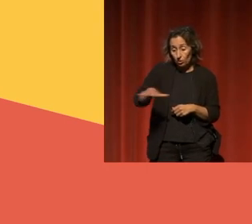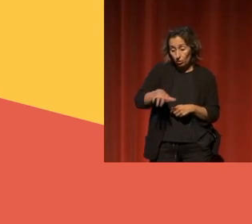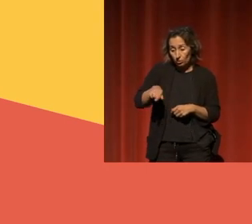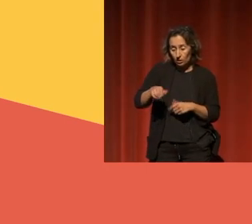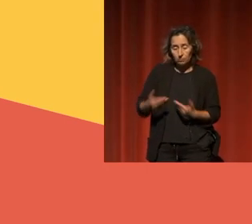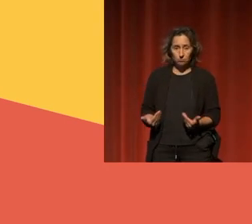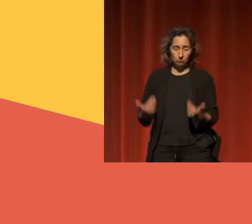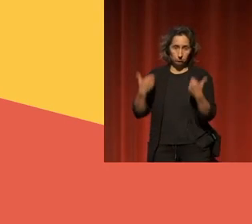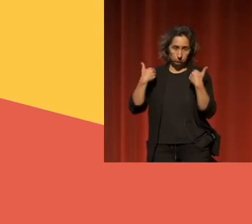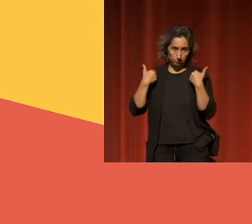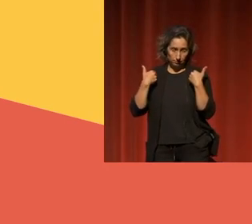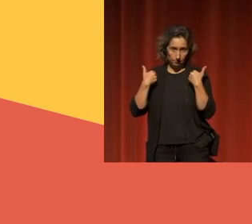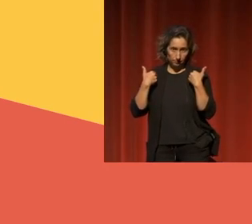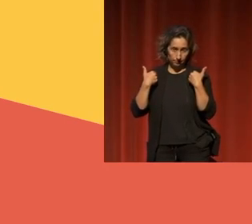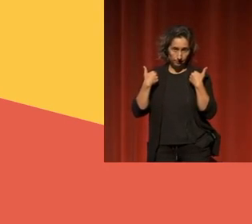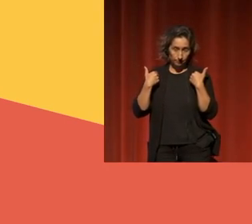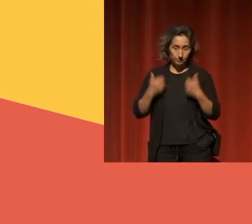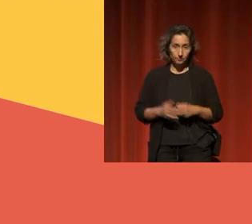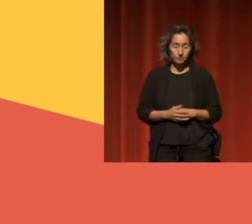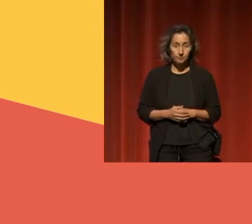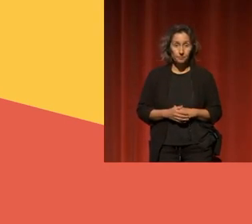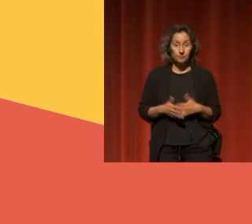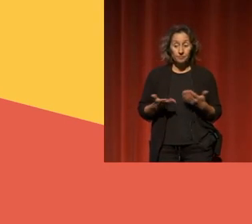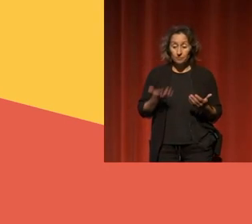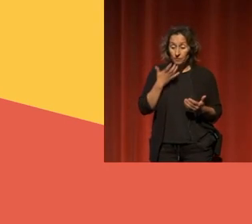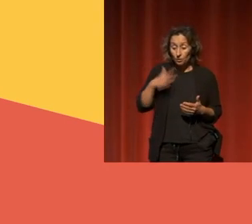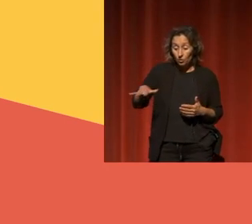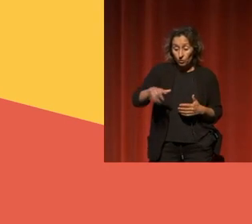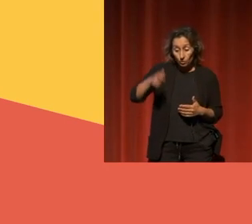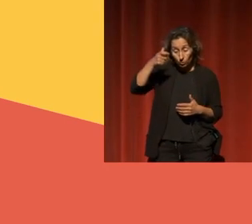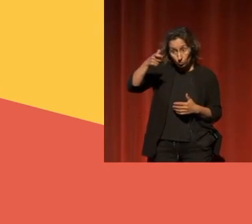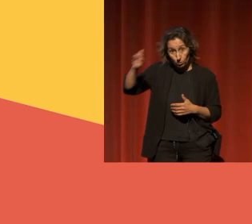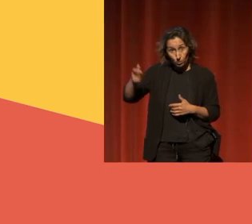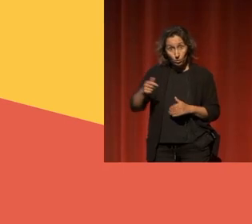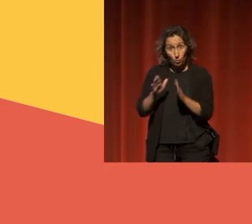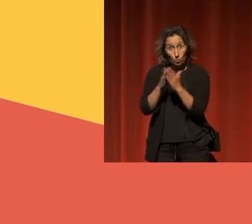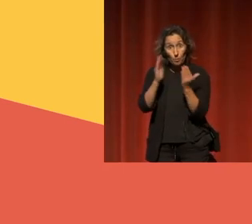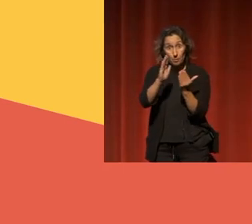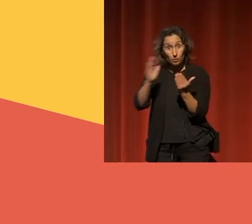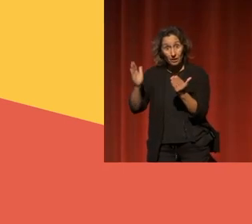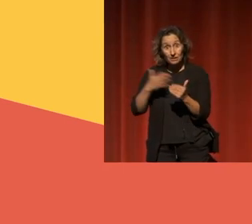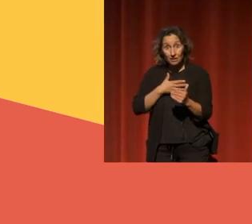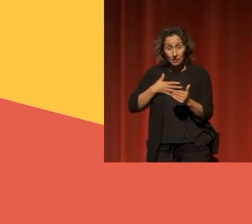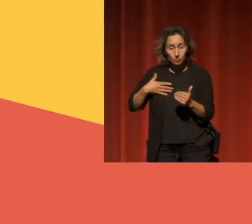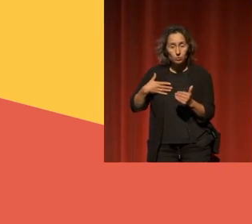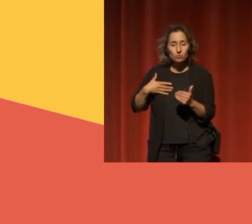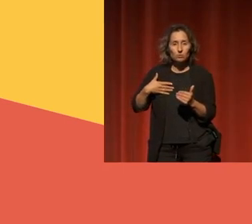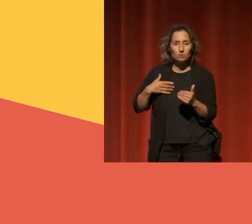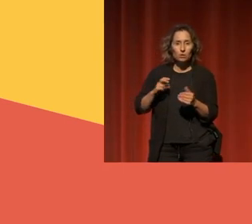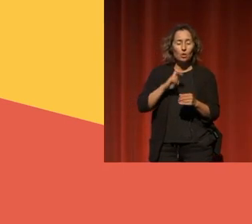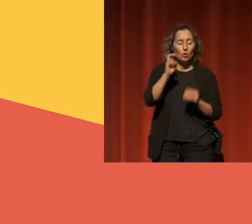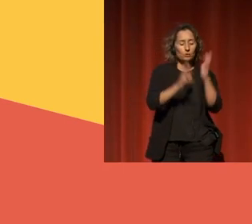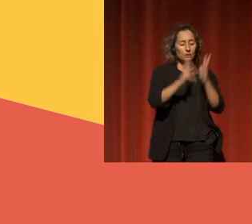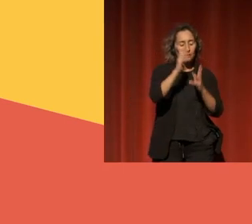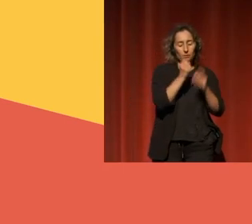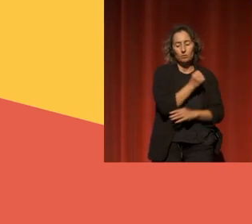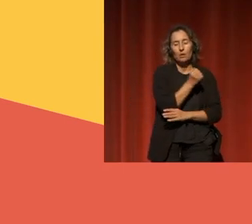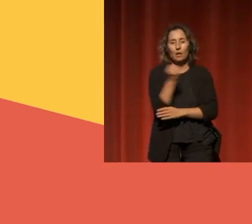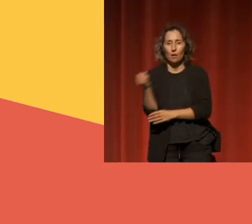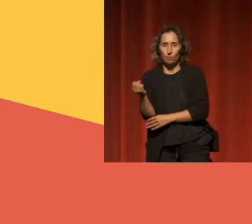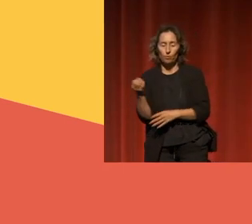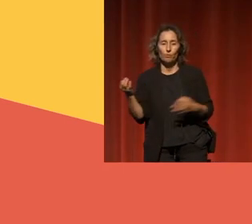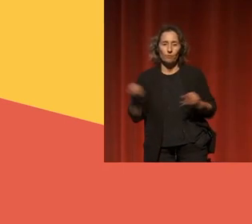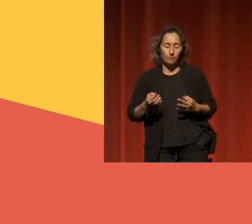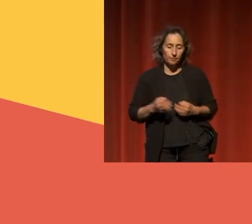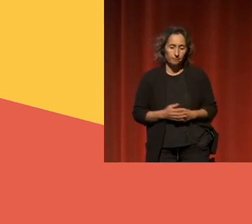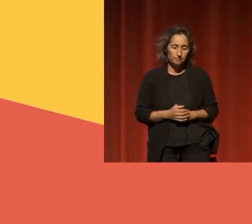cual creemos que si realmente queremos que haya bibliotecas en las zonas Rurales es necesario contar con la ayuda de otras administraciones y creo